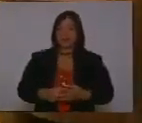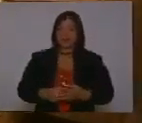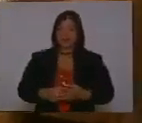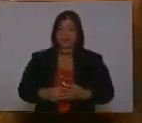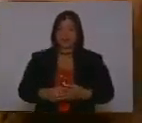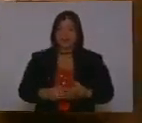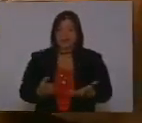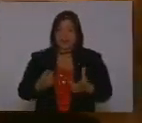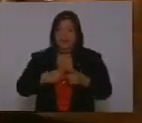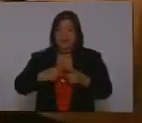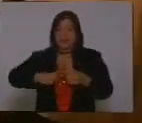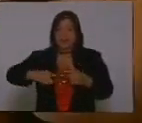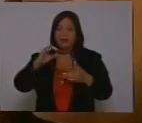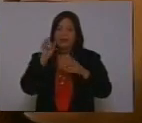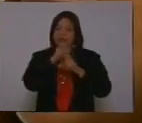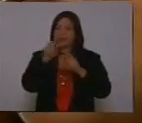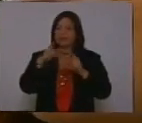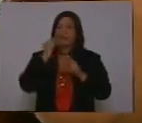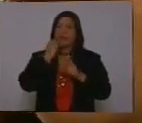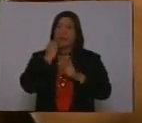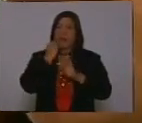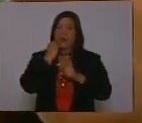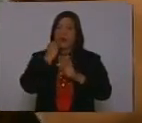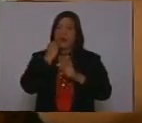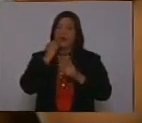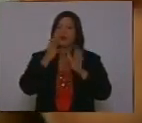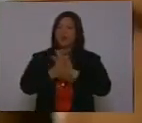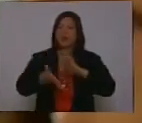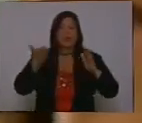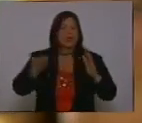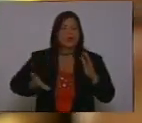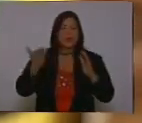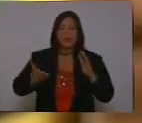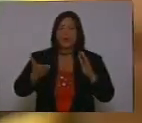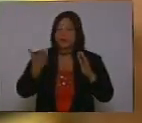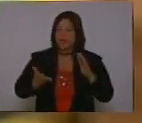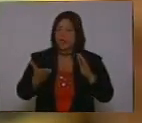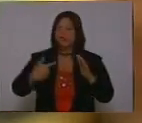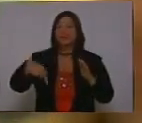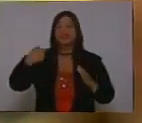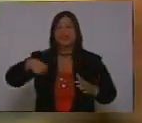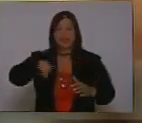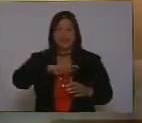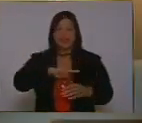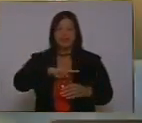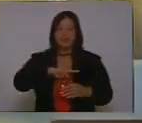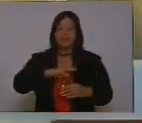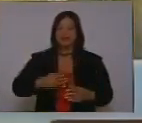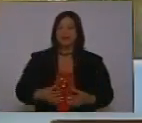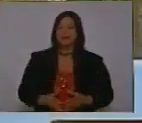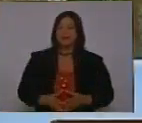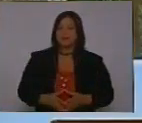Para ello, para concientizar a los jóvenes del papel importante que tenemos.